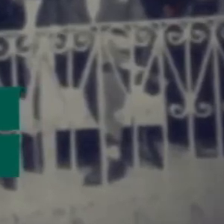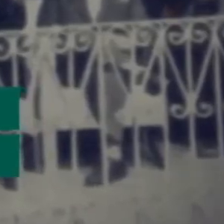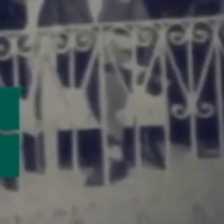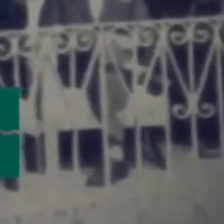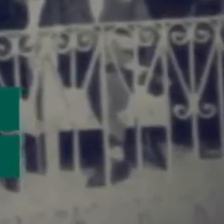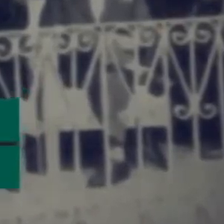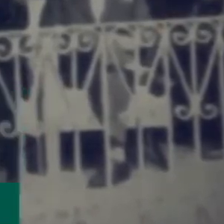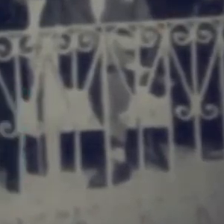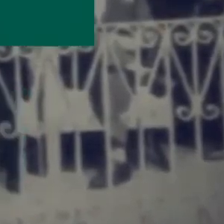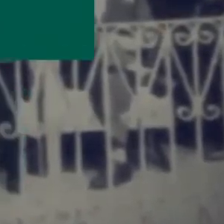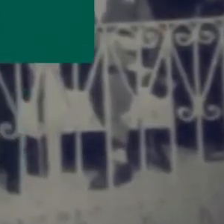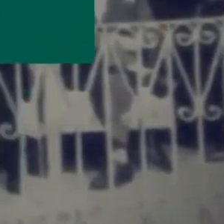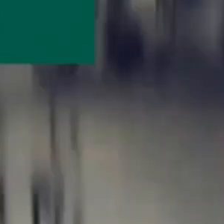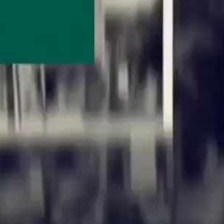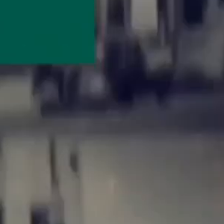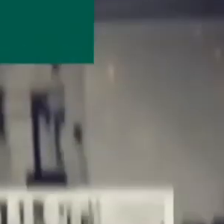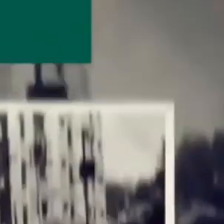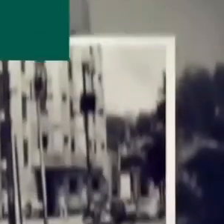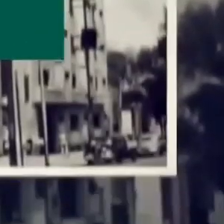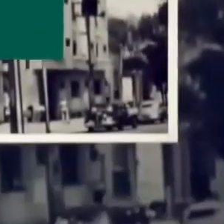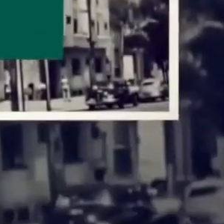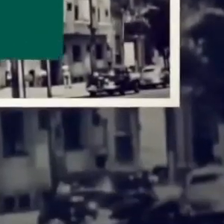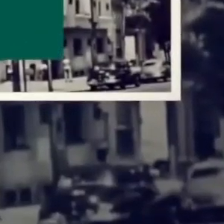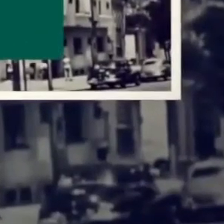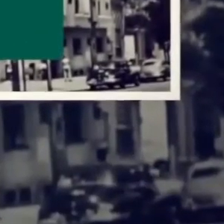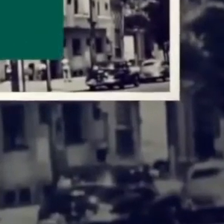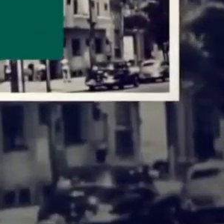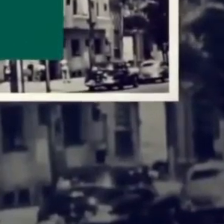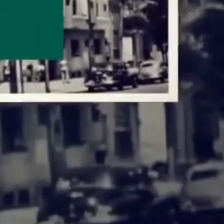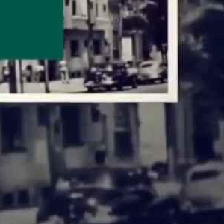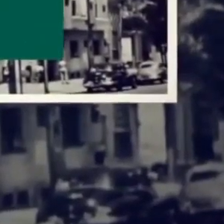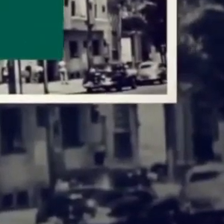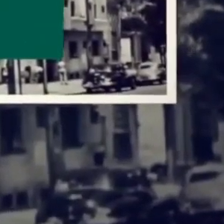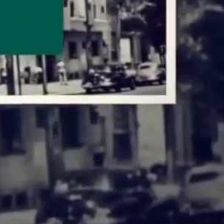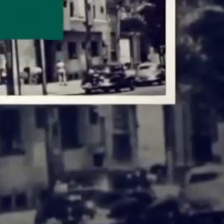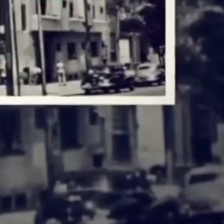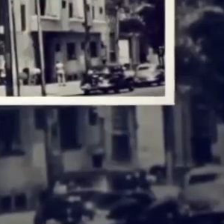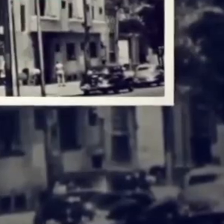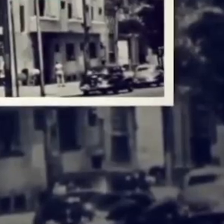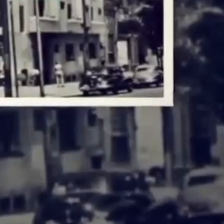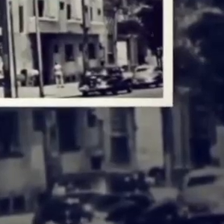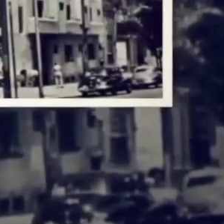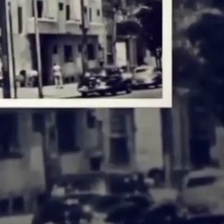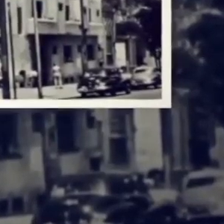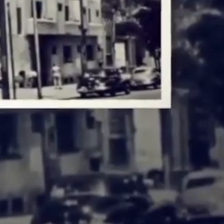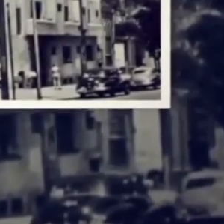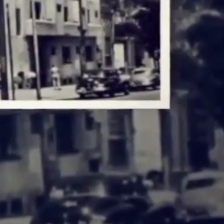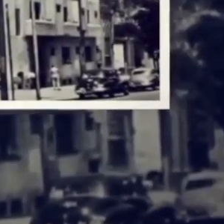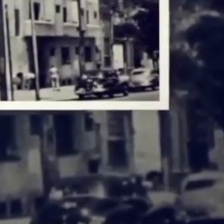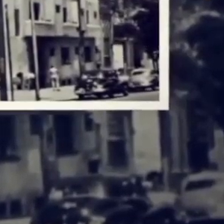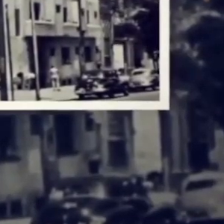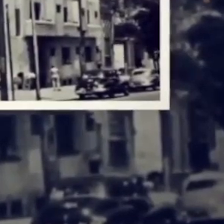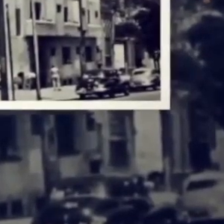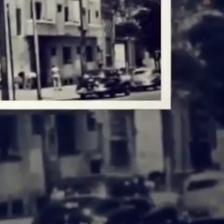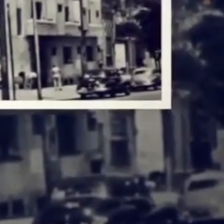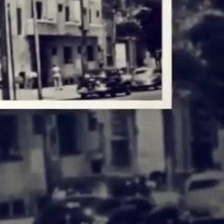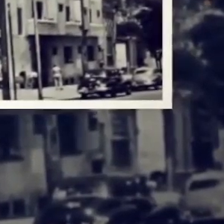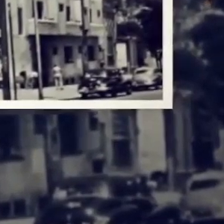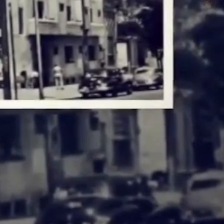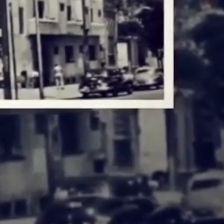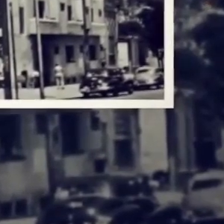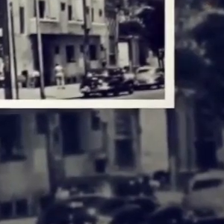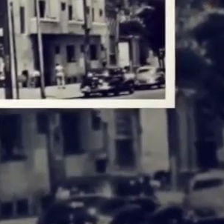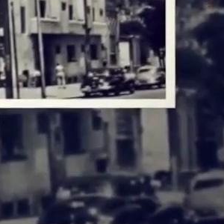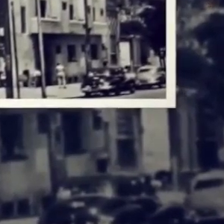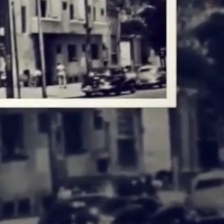tabacalera. El Hospital número 1 inicia operaciones en La Condesa, a la par del servicio de infecciosos en Calzada de Tlalpan, un sanatorio en Santa María